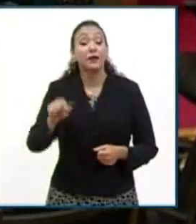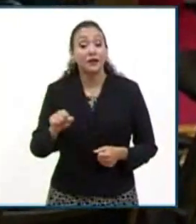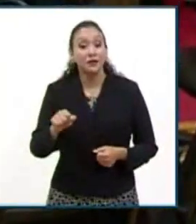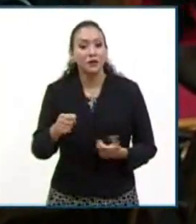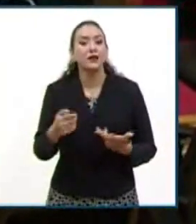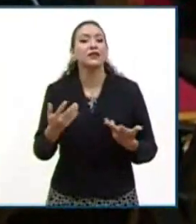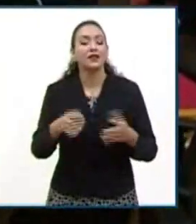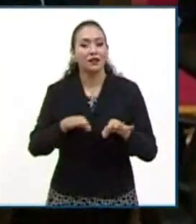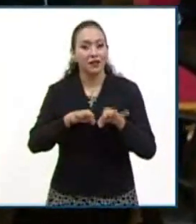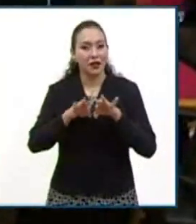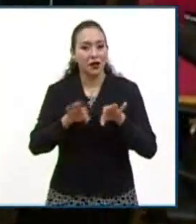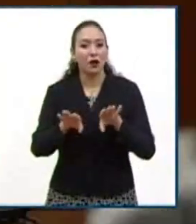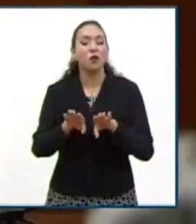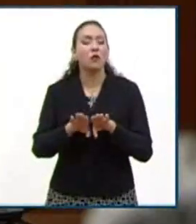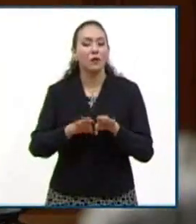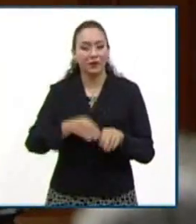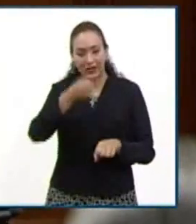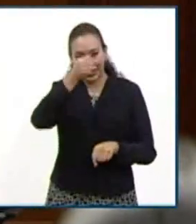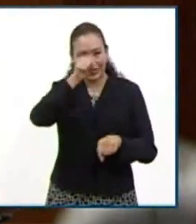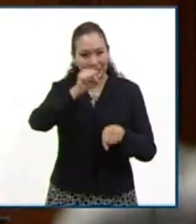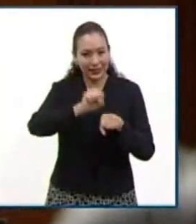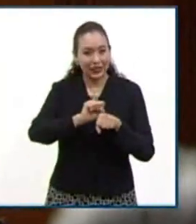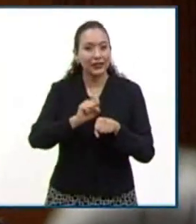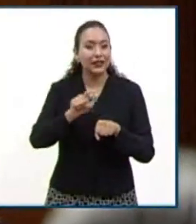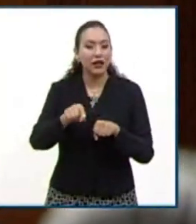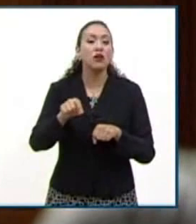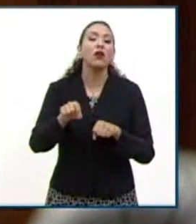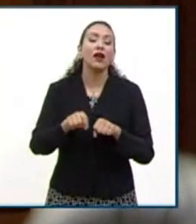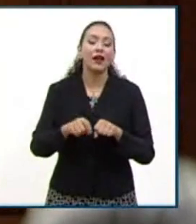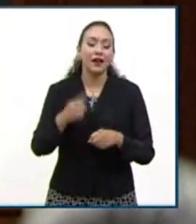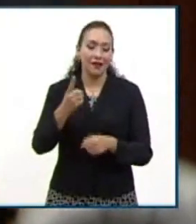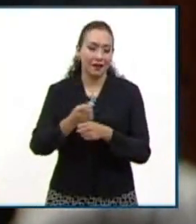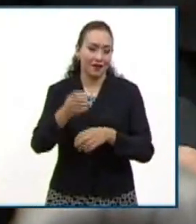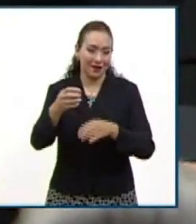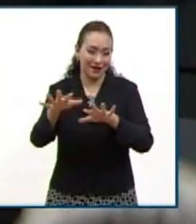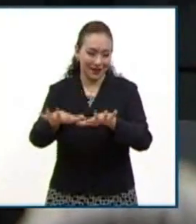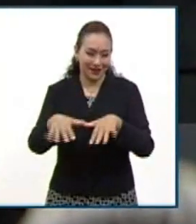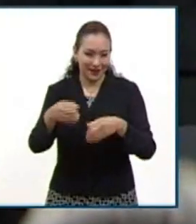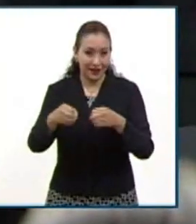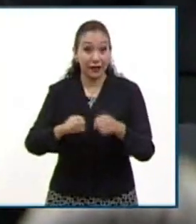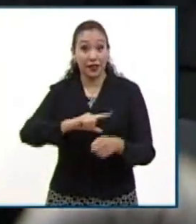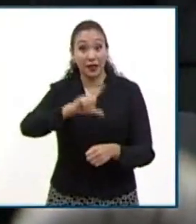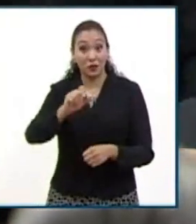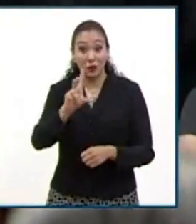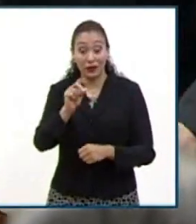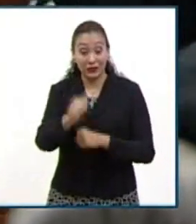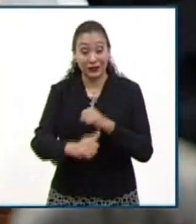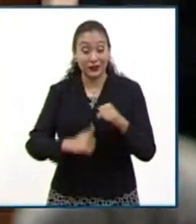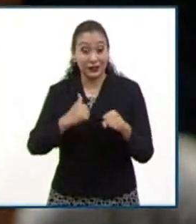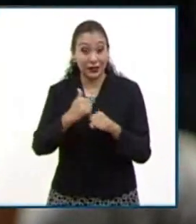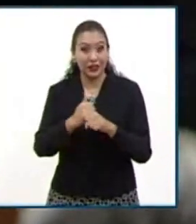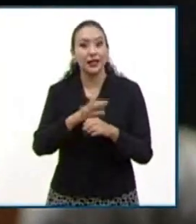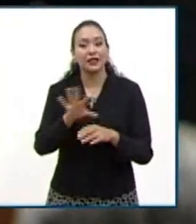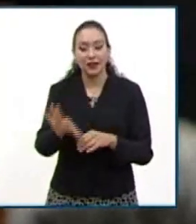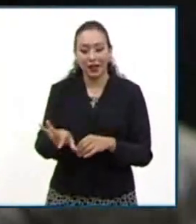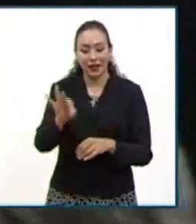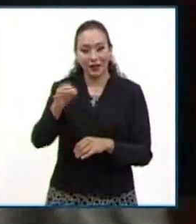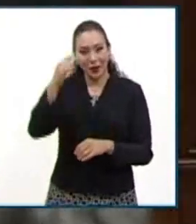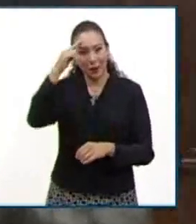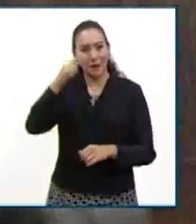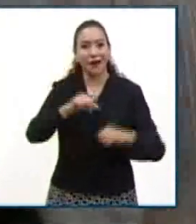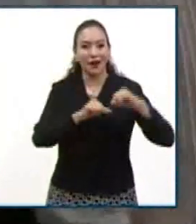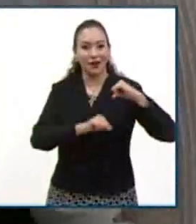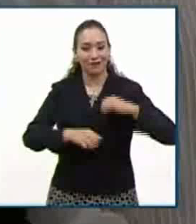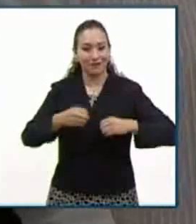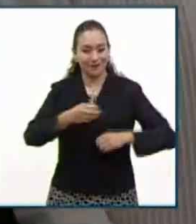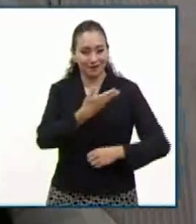sumó como secretaria de estudio y cuenta en la primera sala de la Corte. 30 años después fue electa para presidir el Poder Judicial de la